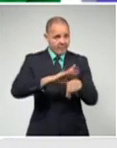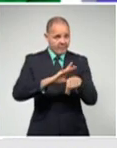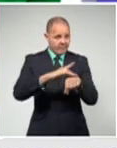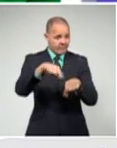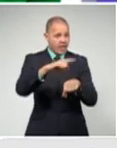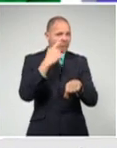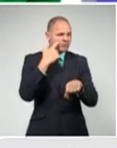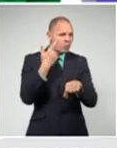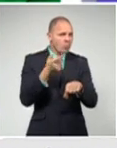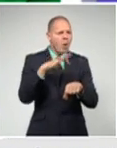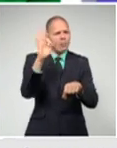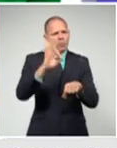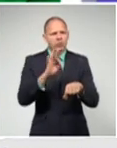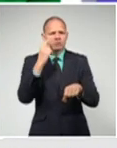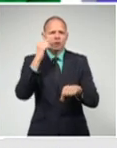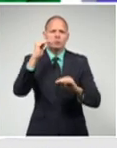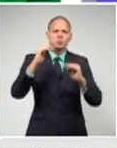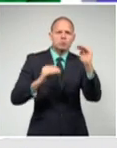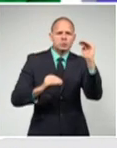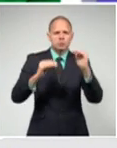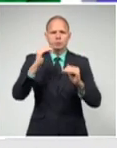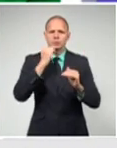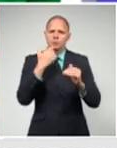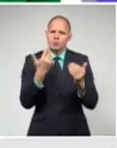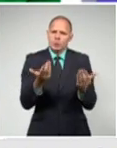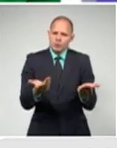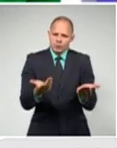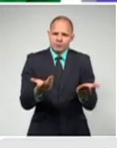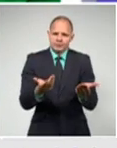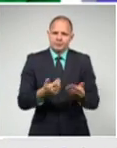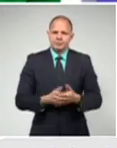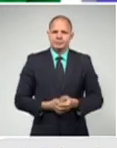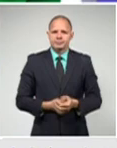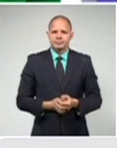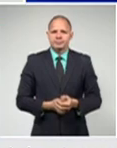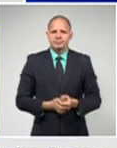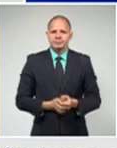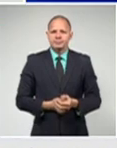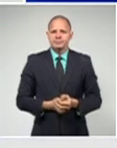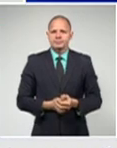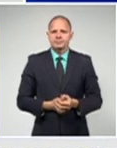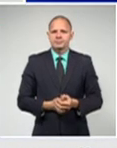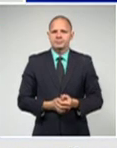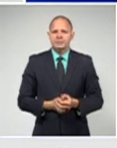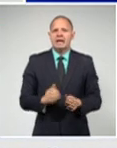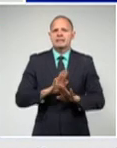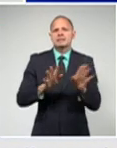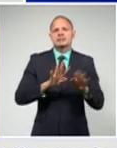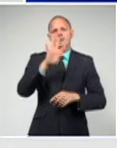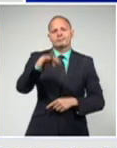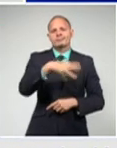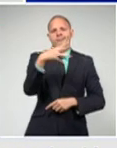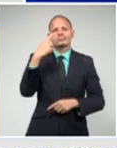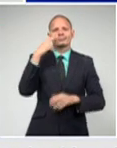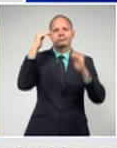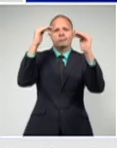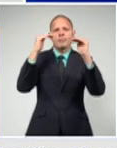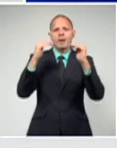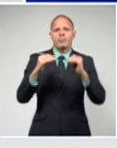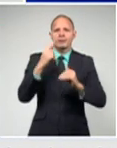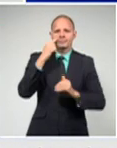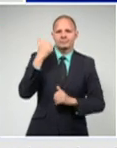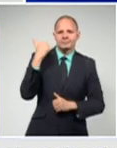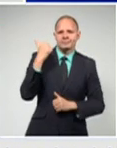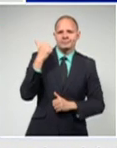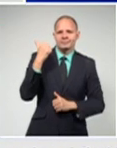las tasas de incidencia de un territorio, pues el orden de las provincias